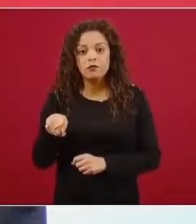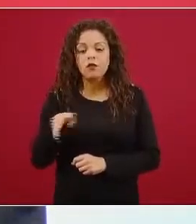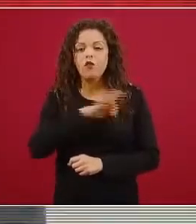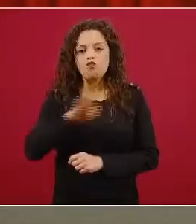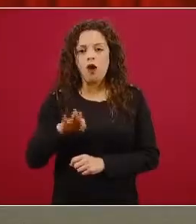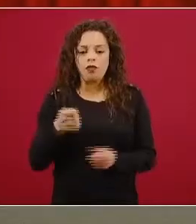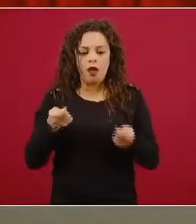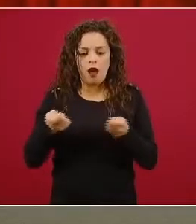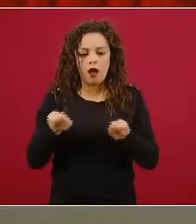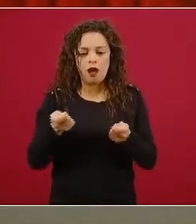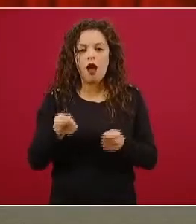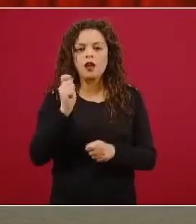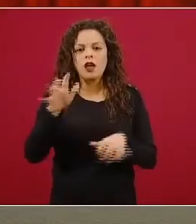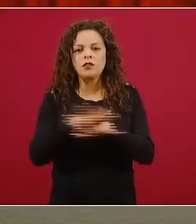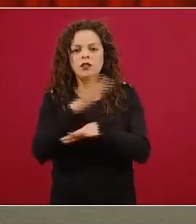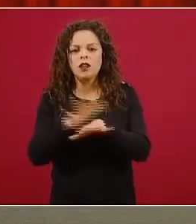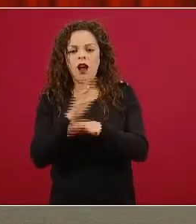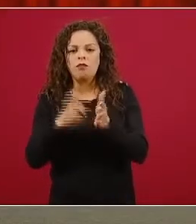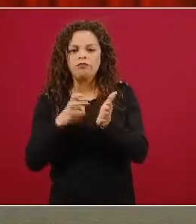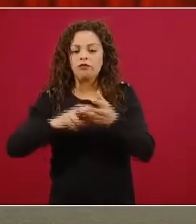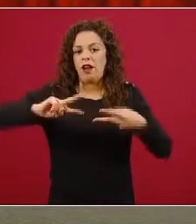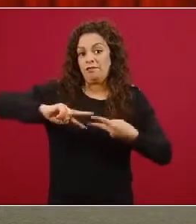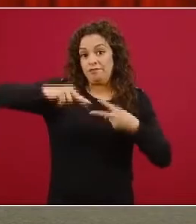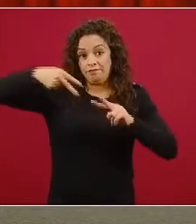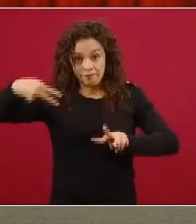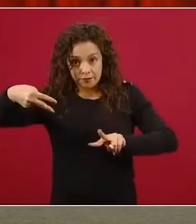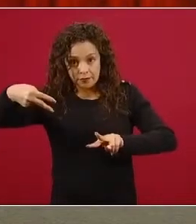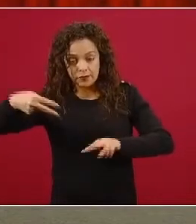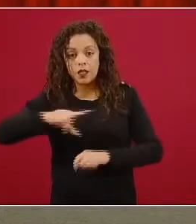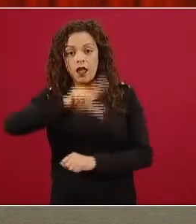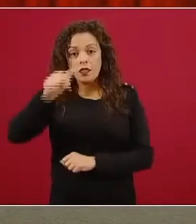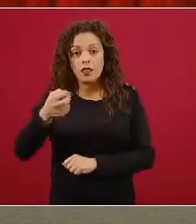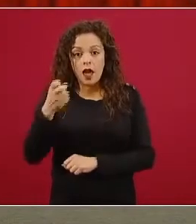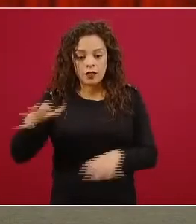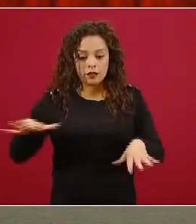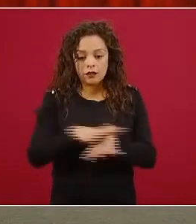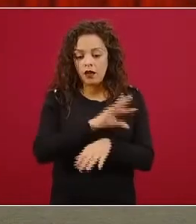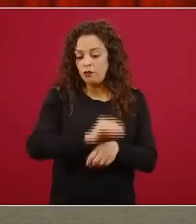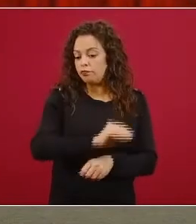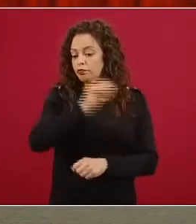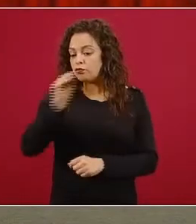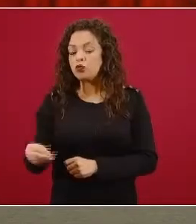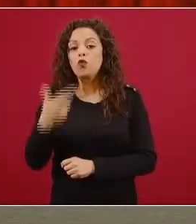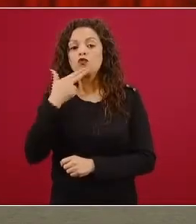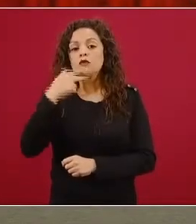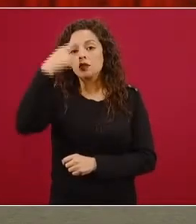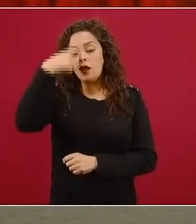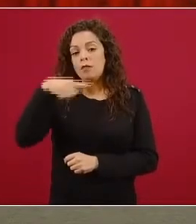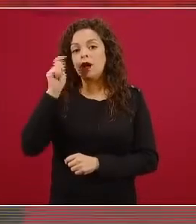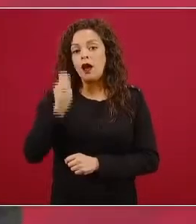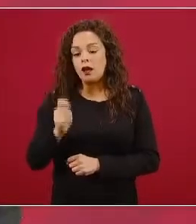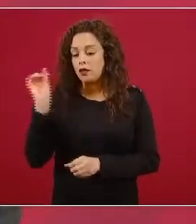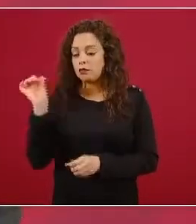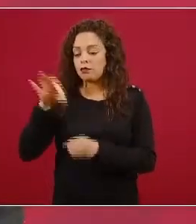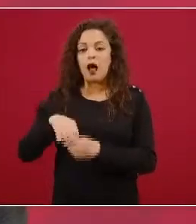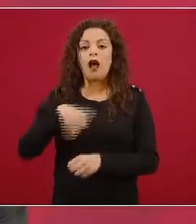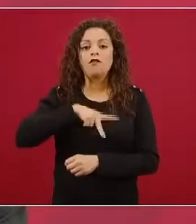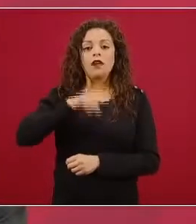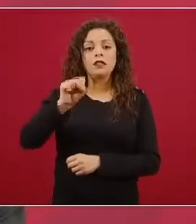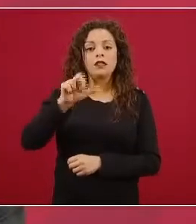manipulación genética y después se usan como transportadores de, en este caso, el virus